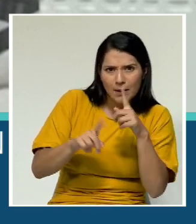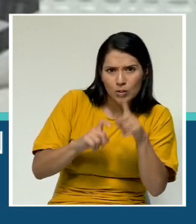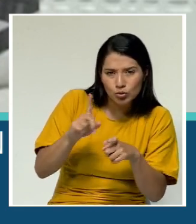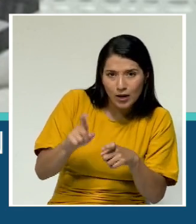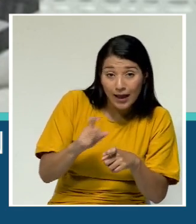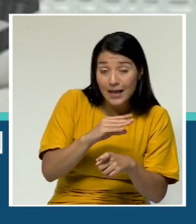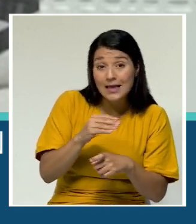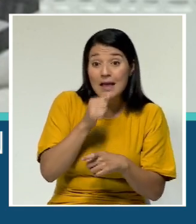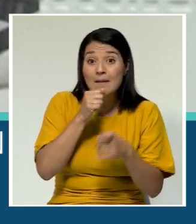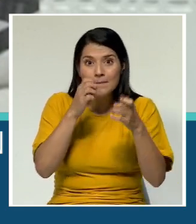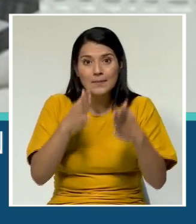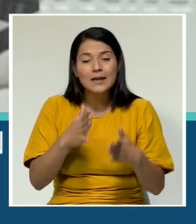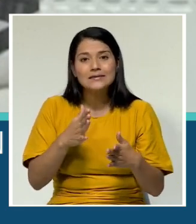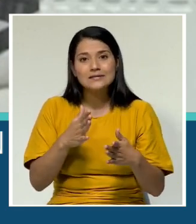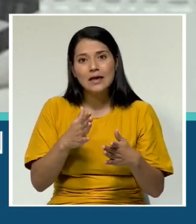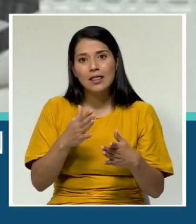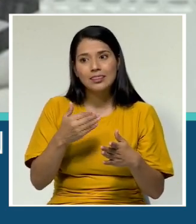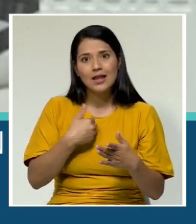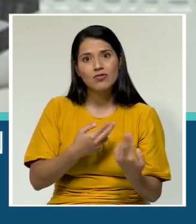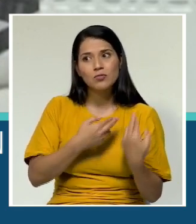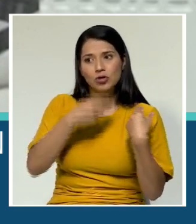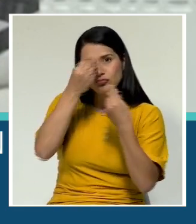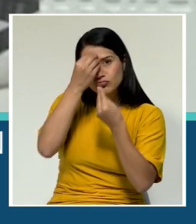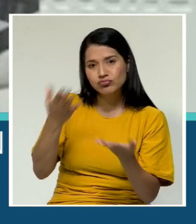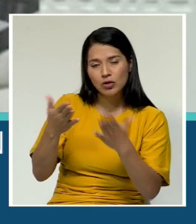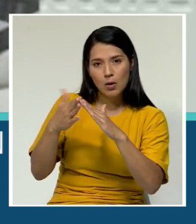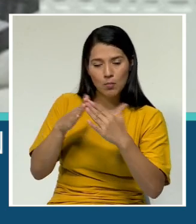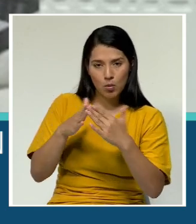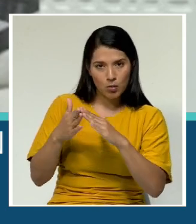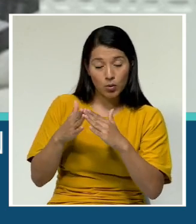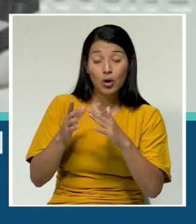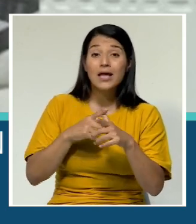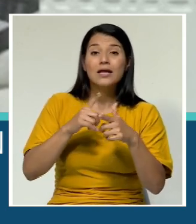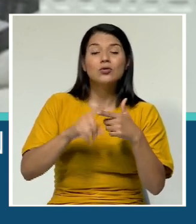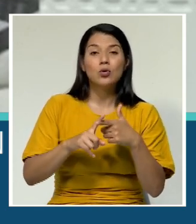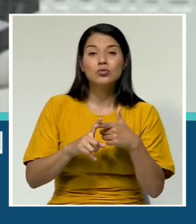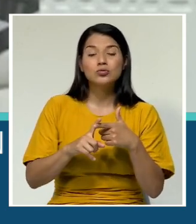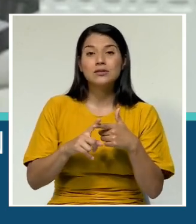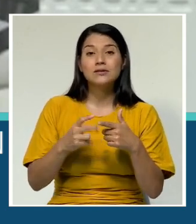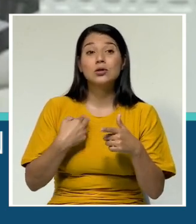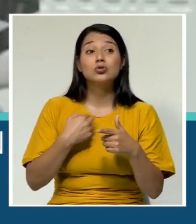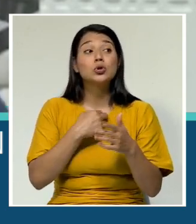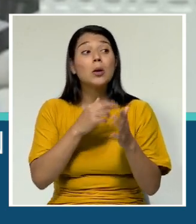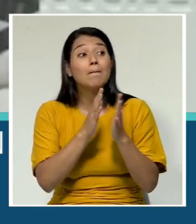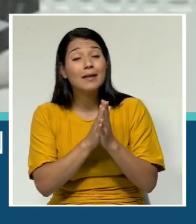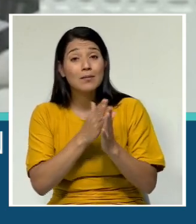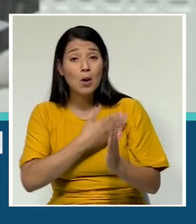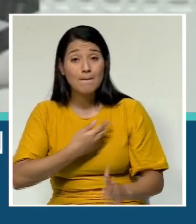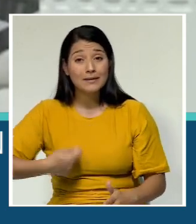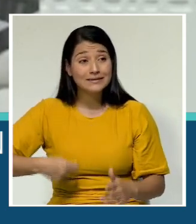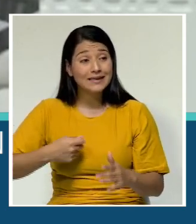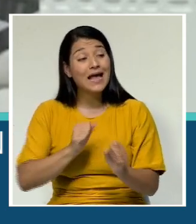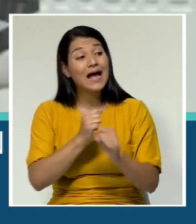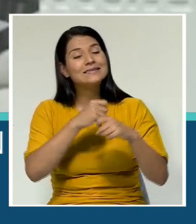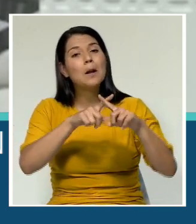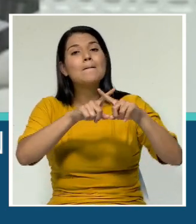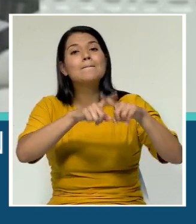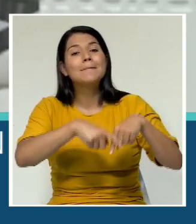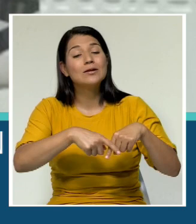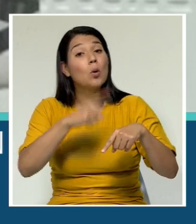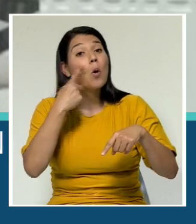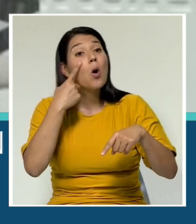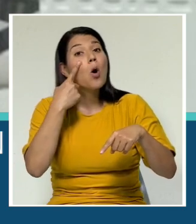podría tener acceso y consultar, y de igual manera la prensa está en su deber de informar a la ciudadanía. Por tanto, la sugerencia inclusive que podría